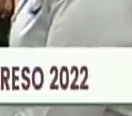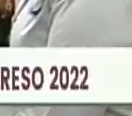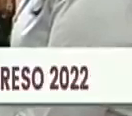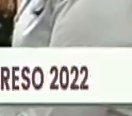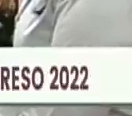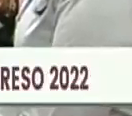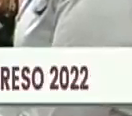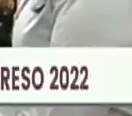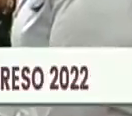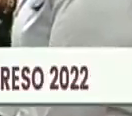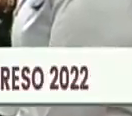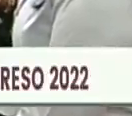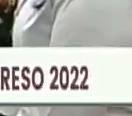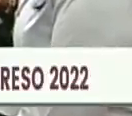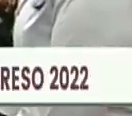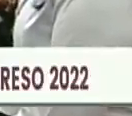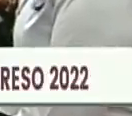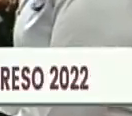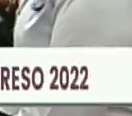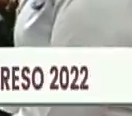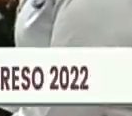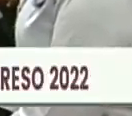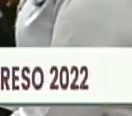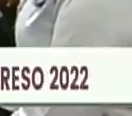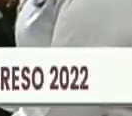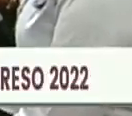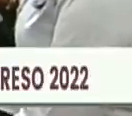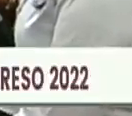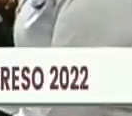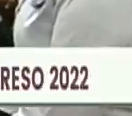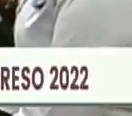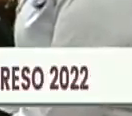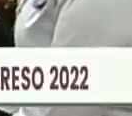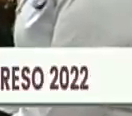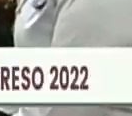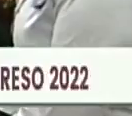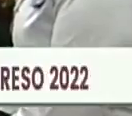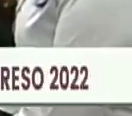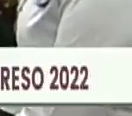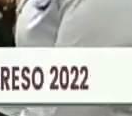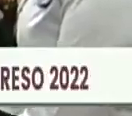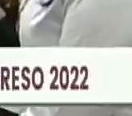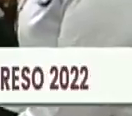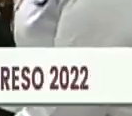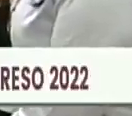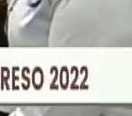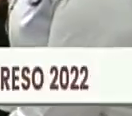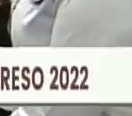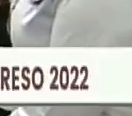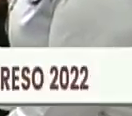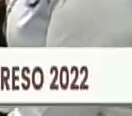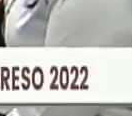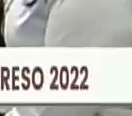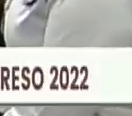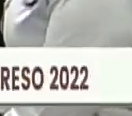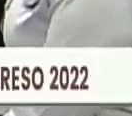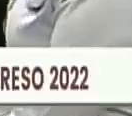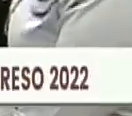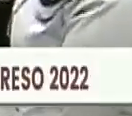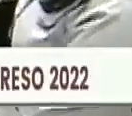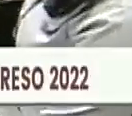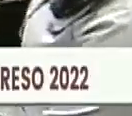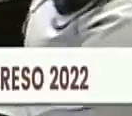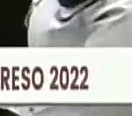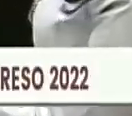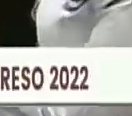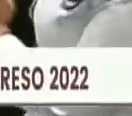esta patria. Confiamos, y el presidente Nicolás tiene la esperanza puesta en ustedes. Y le diremos de aquí: empínate, joven.